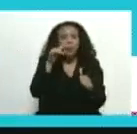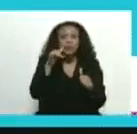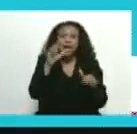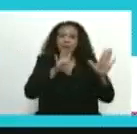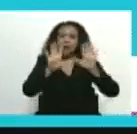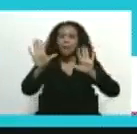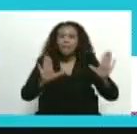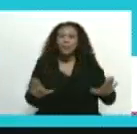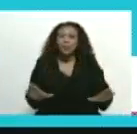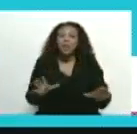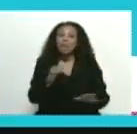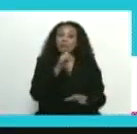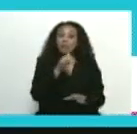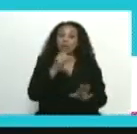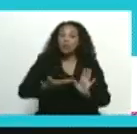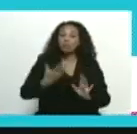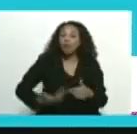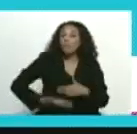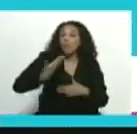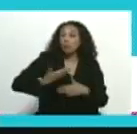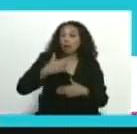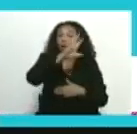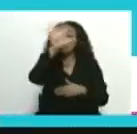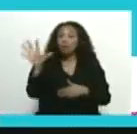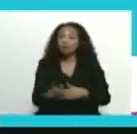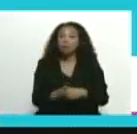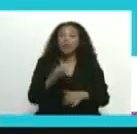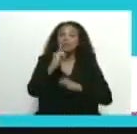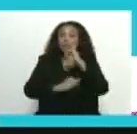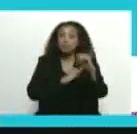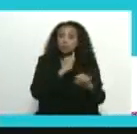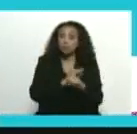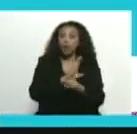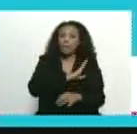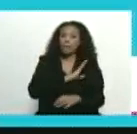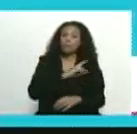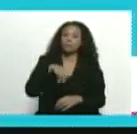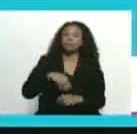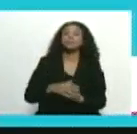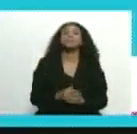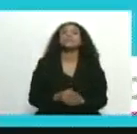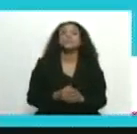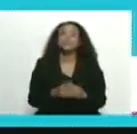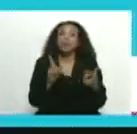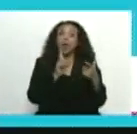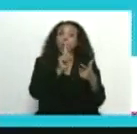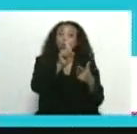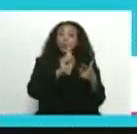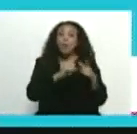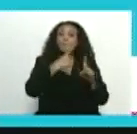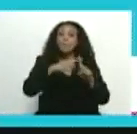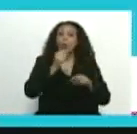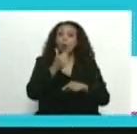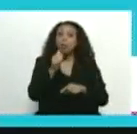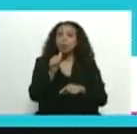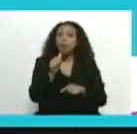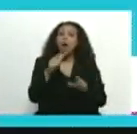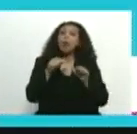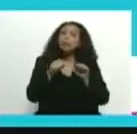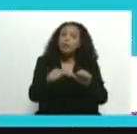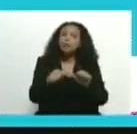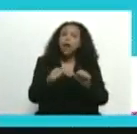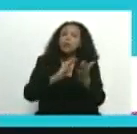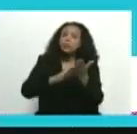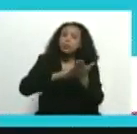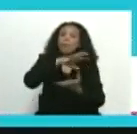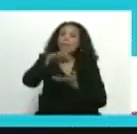Paredes traeremos las noticias más destacadas de los medios nacionales e internacionales. En el 1x10 del Buen Gobierno, continuaremos